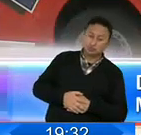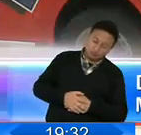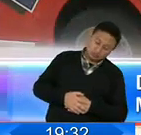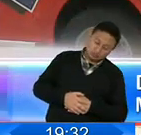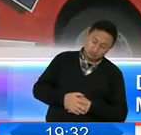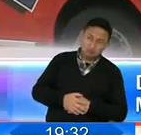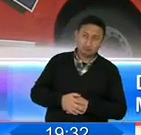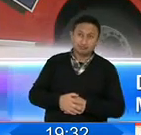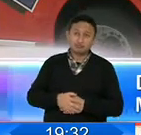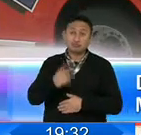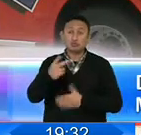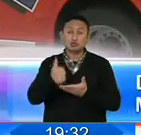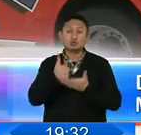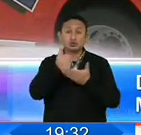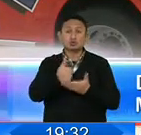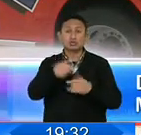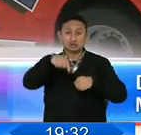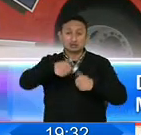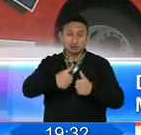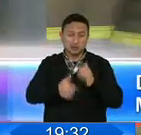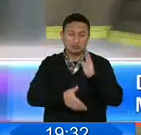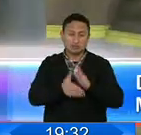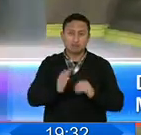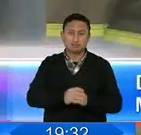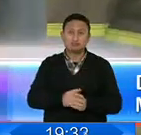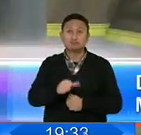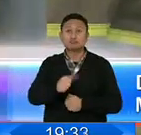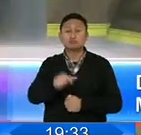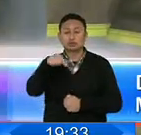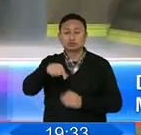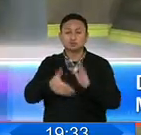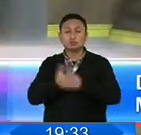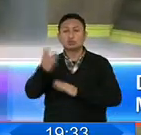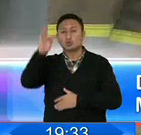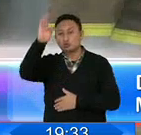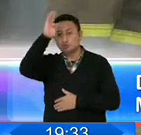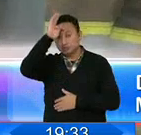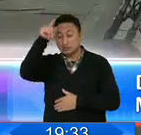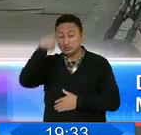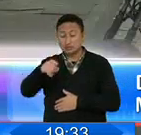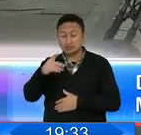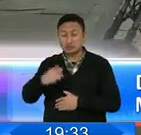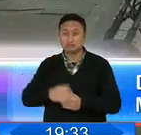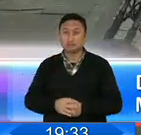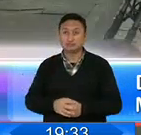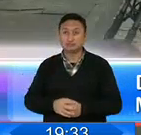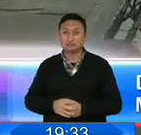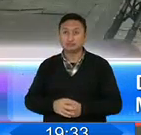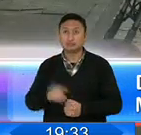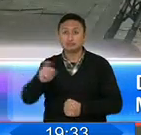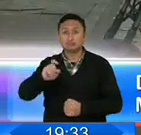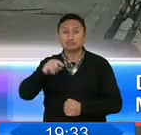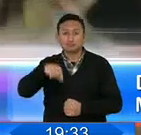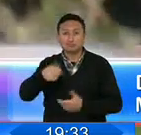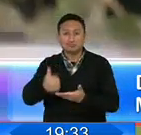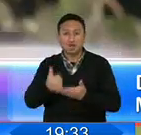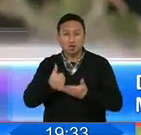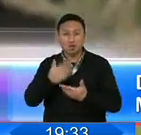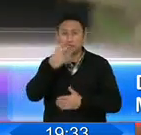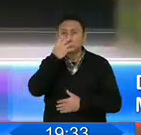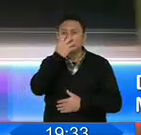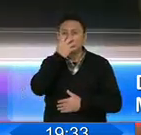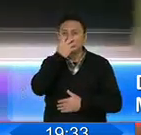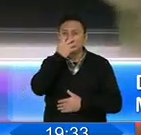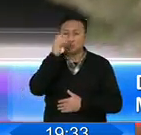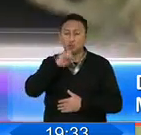fueron asistidos y dados de alta en el lugar. A 1 fue necesario trasladarlo a una casa de salud. Necesitaba asistencia especializada para